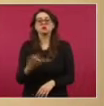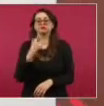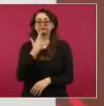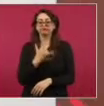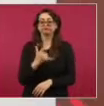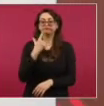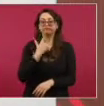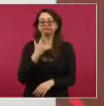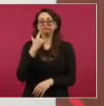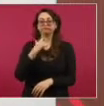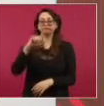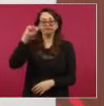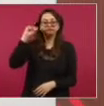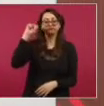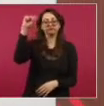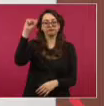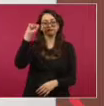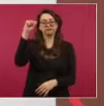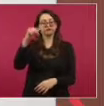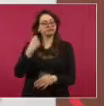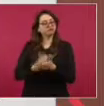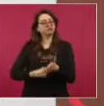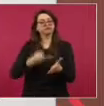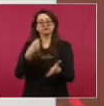sindical. Comentario aparte,